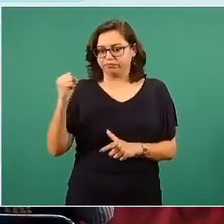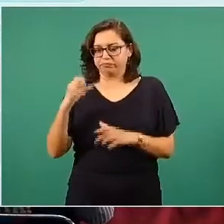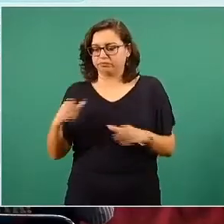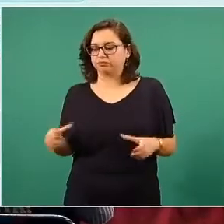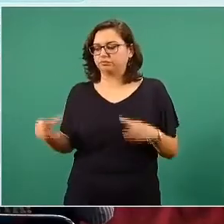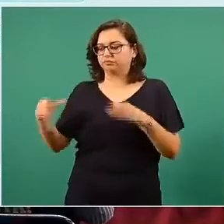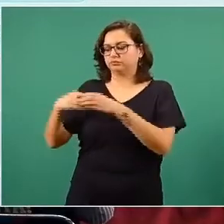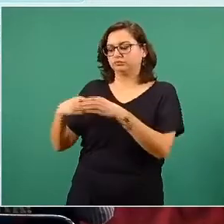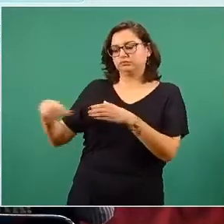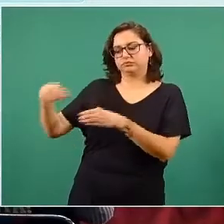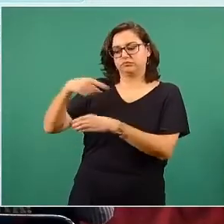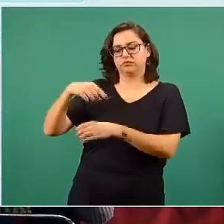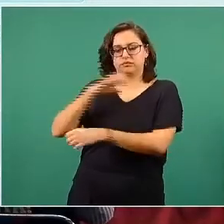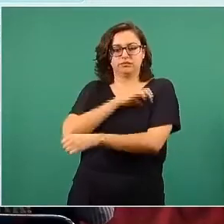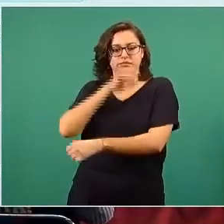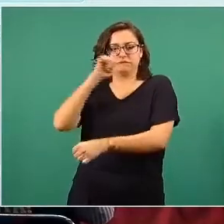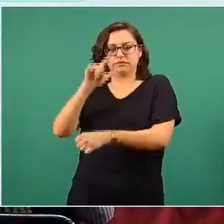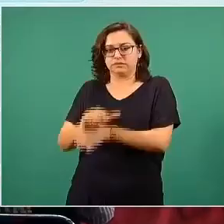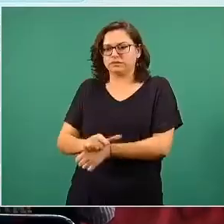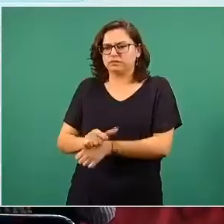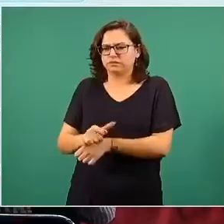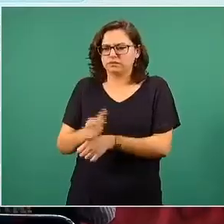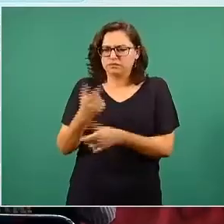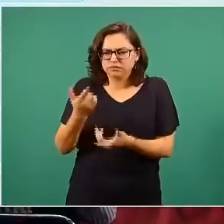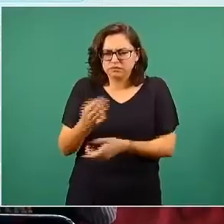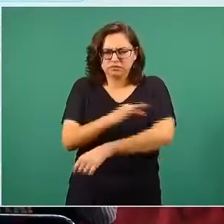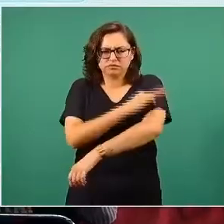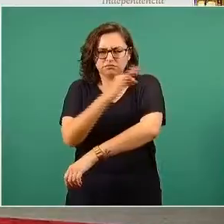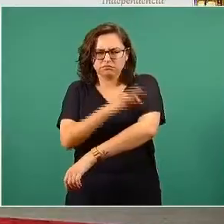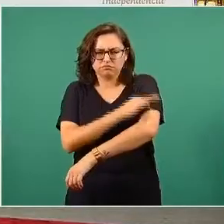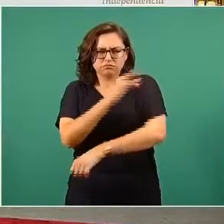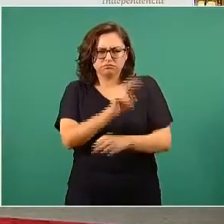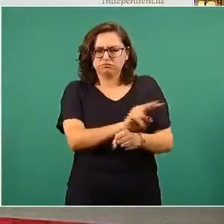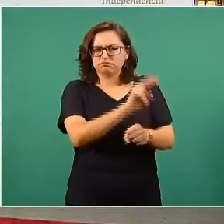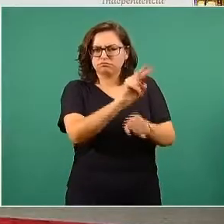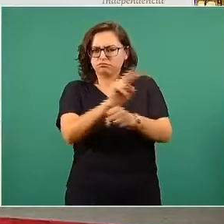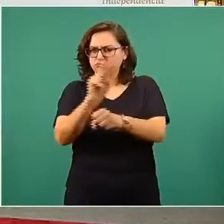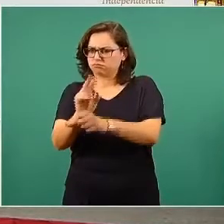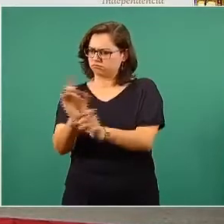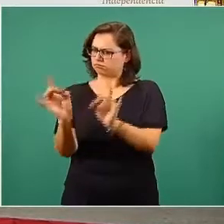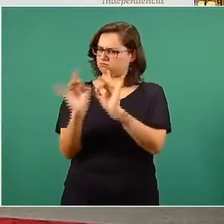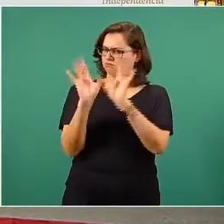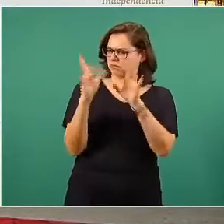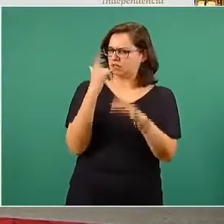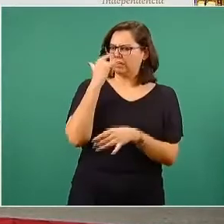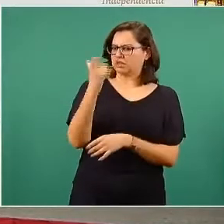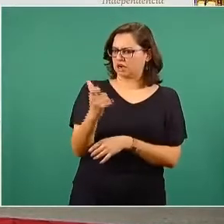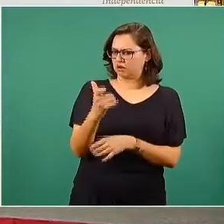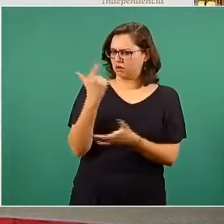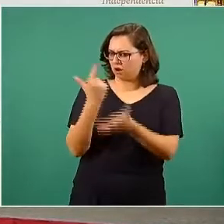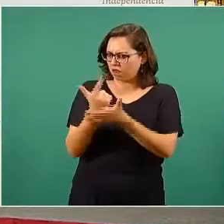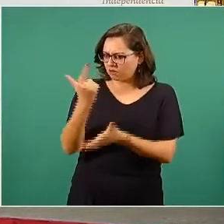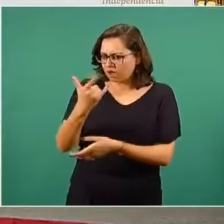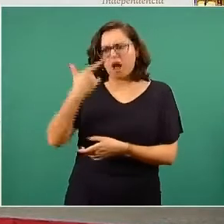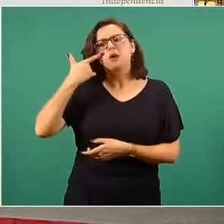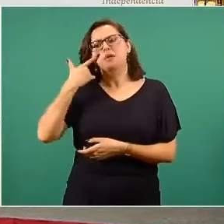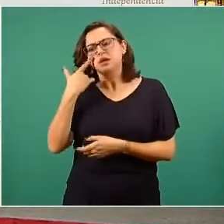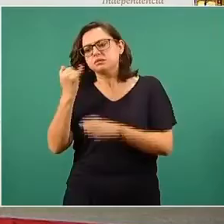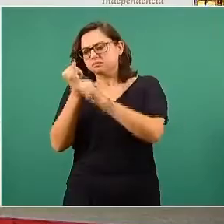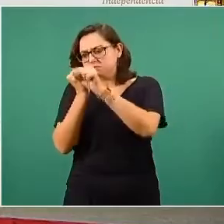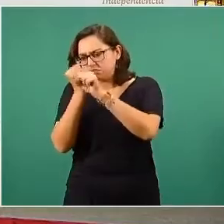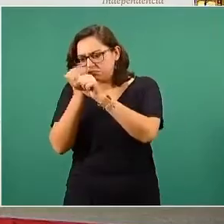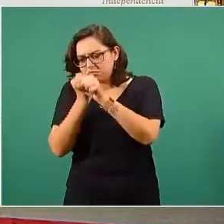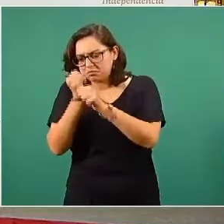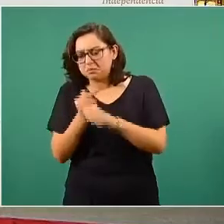médico científico de dictaminación que analiza en todas las entidades federativas estos eventos que son graves y